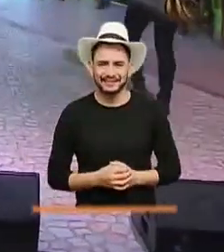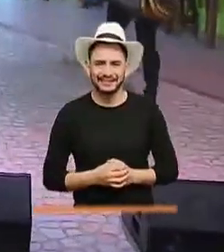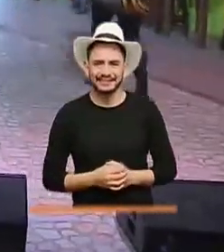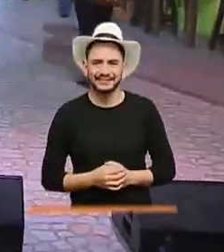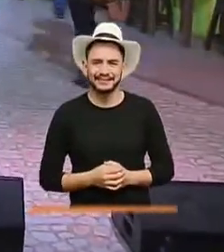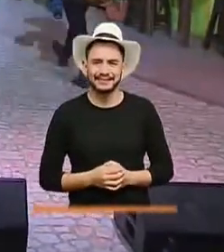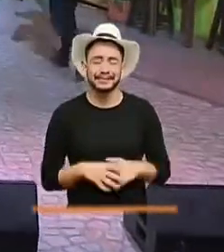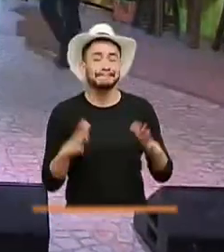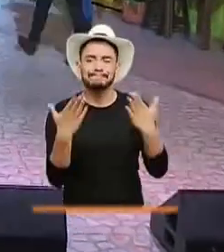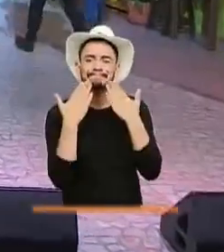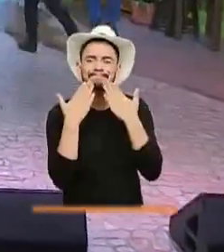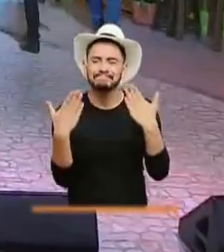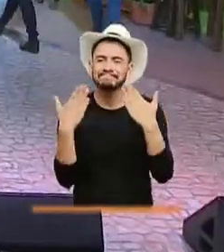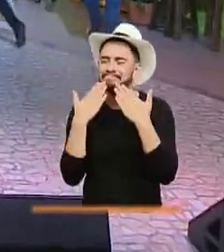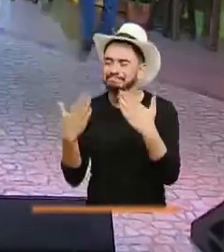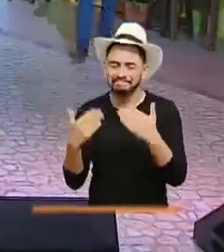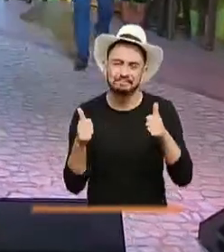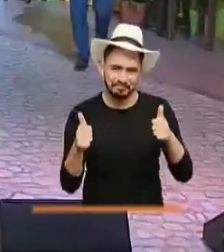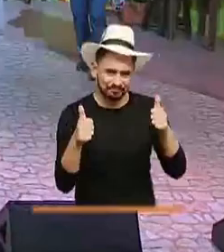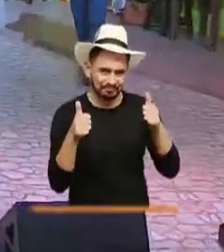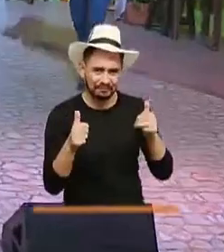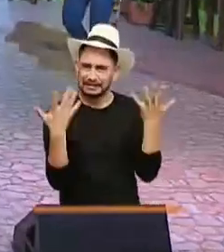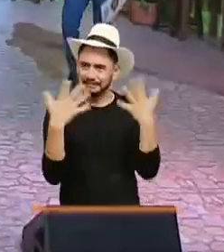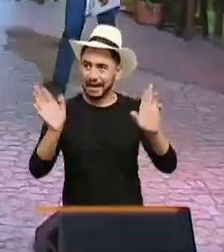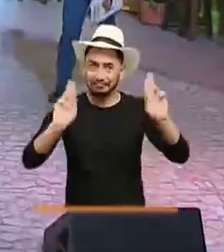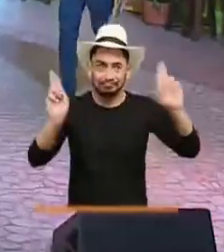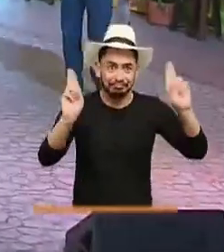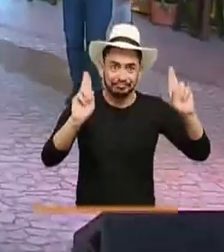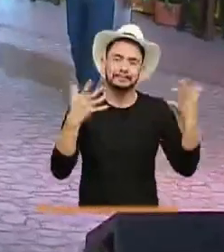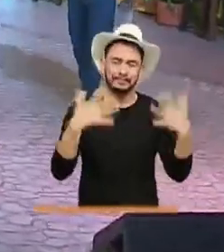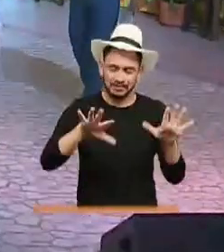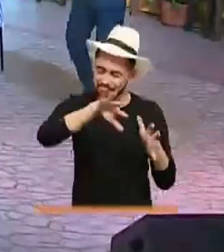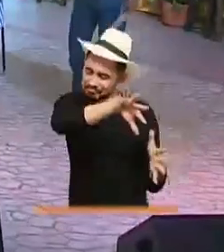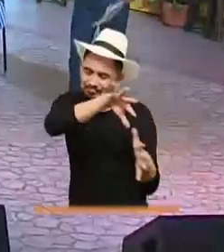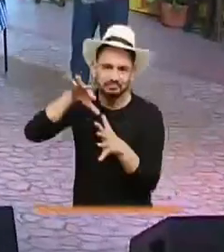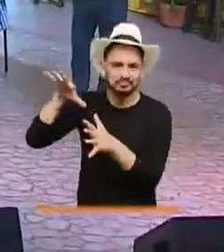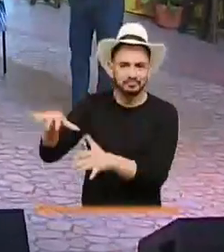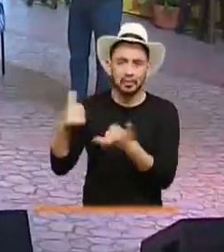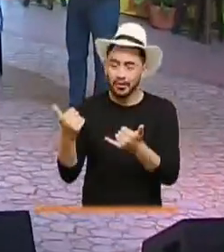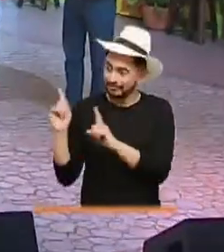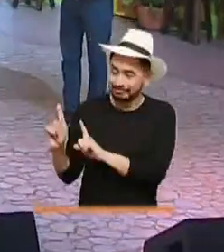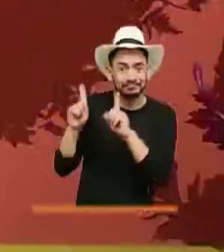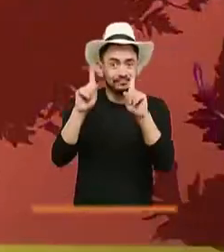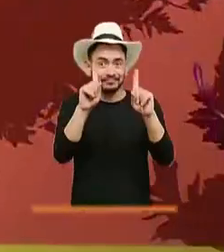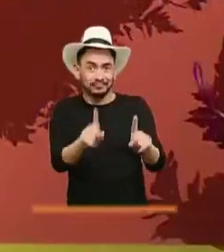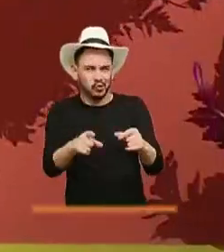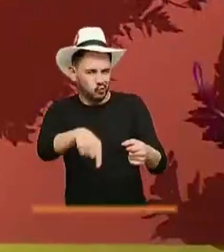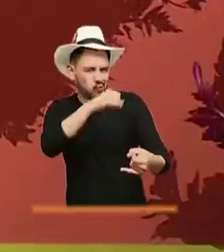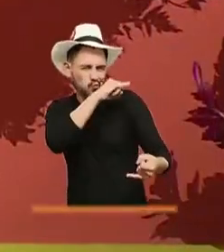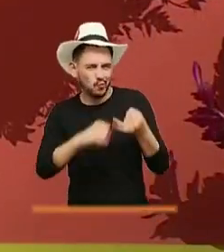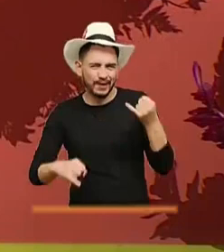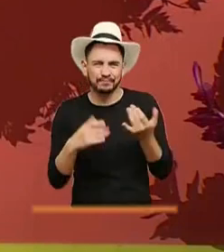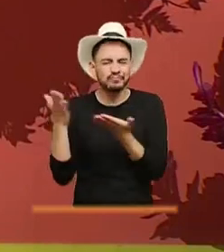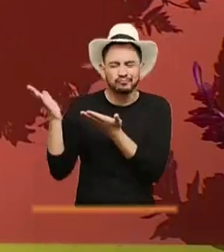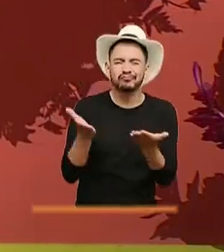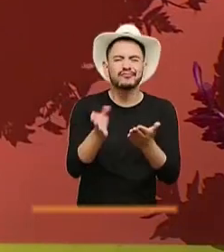me la dejas quietica porque ha sonado, la campana termina y vamos a la última ya con controversia, y para eso llamamos a Juan Carlos